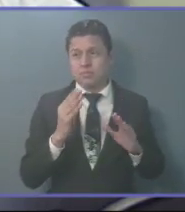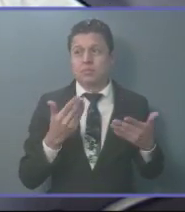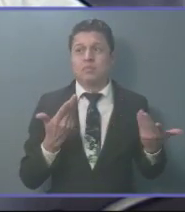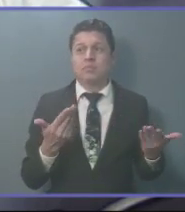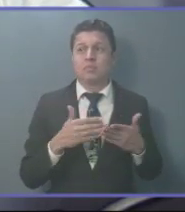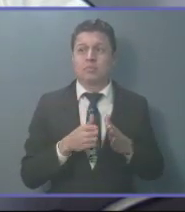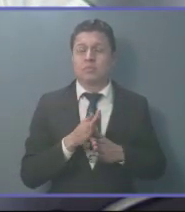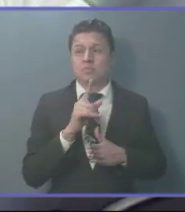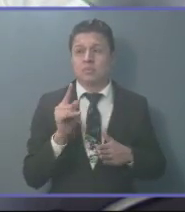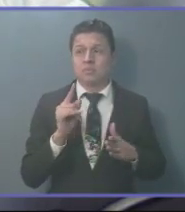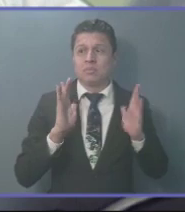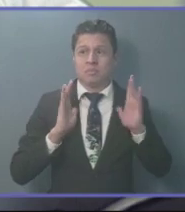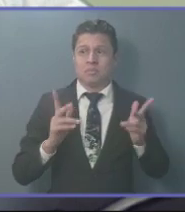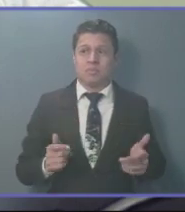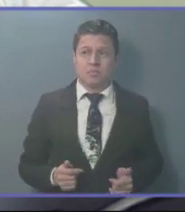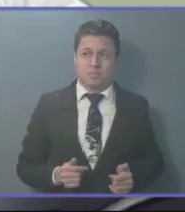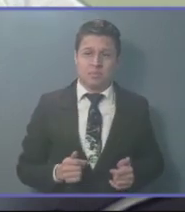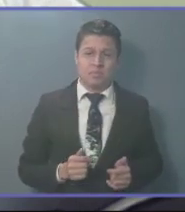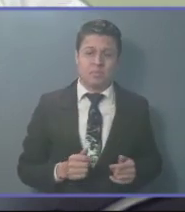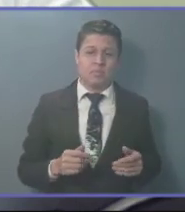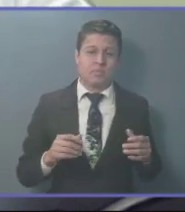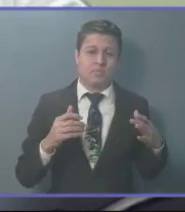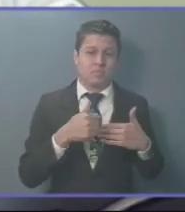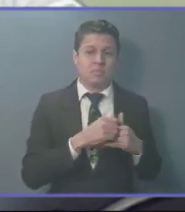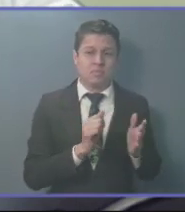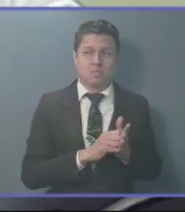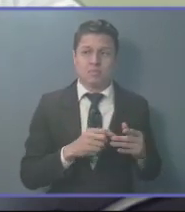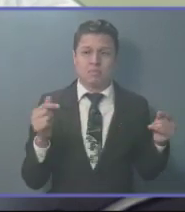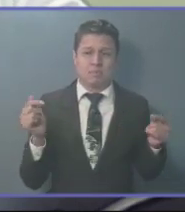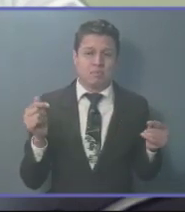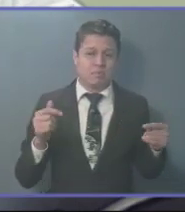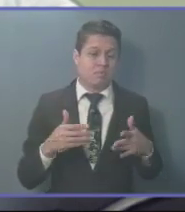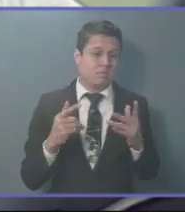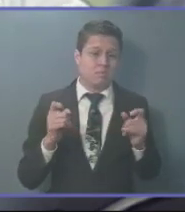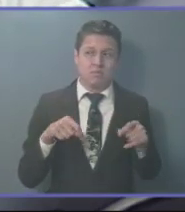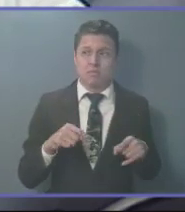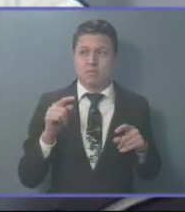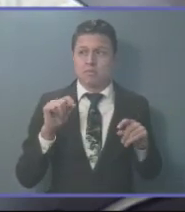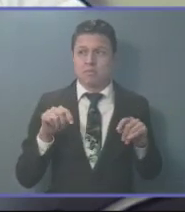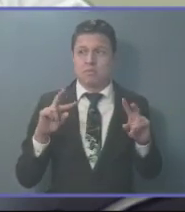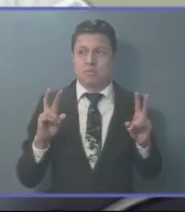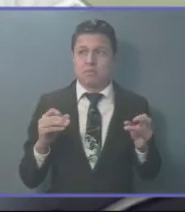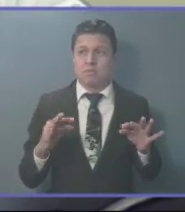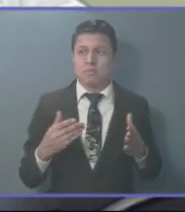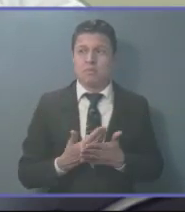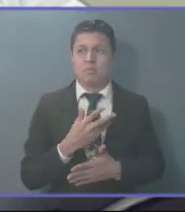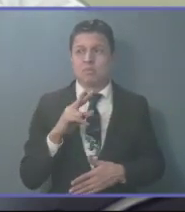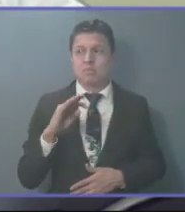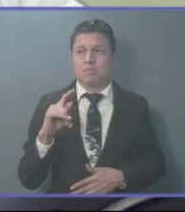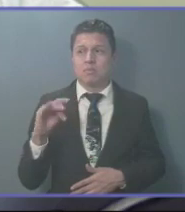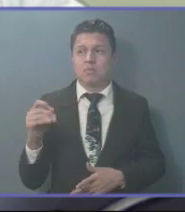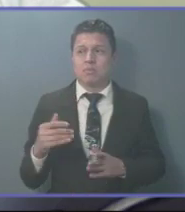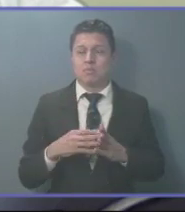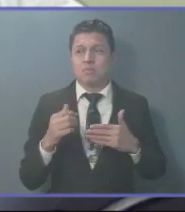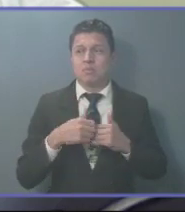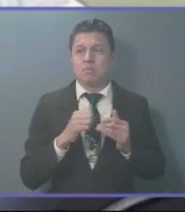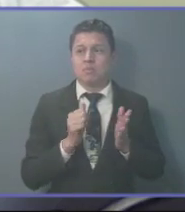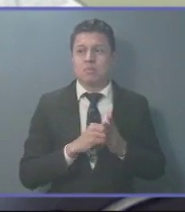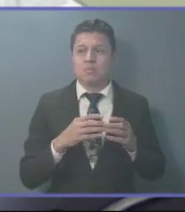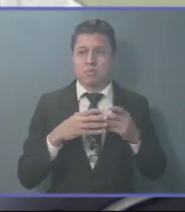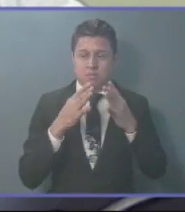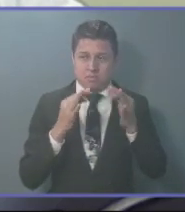ejecutivo que con lo que ha pasado con este nuevo veto al decreto